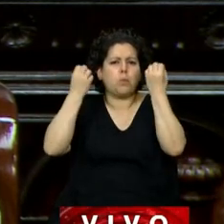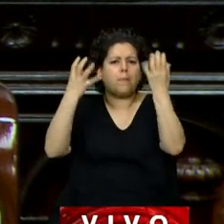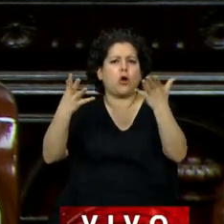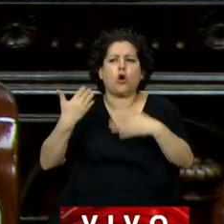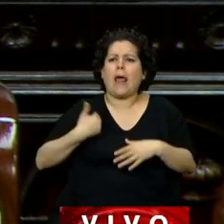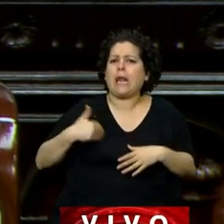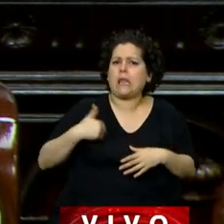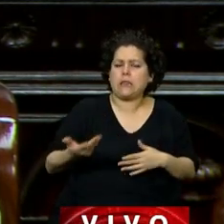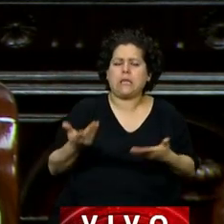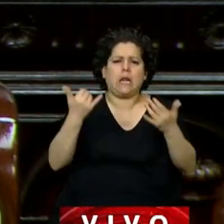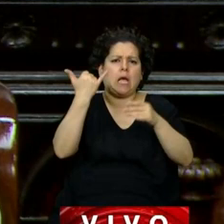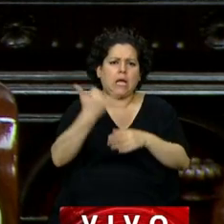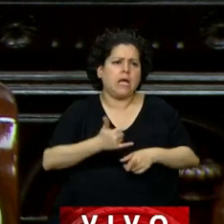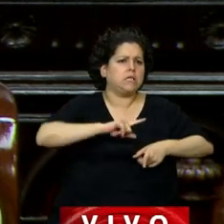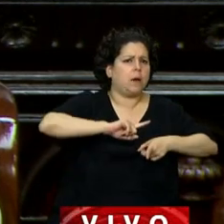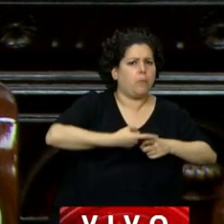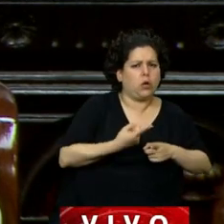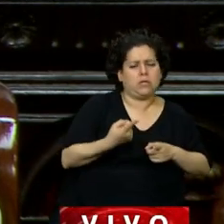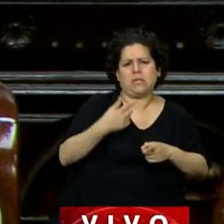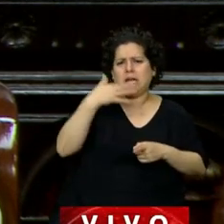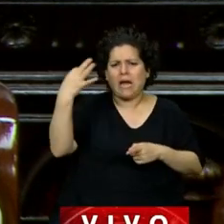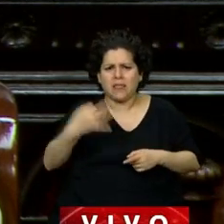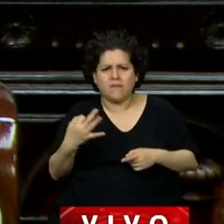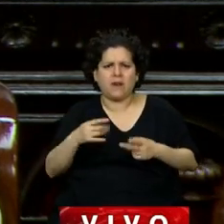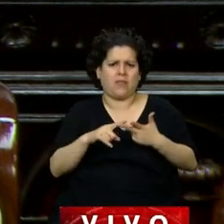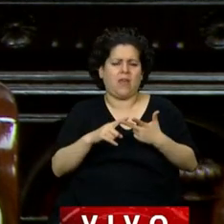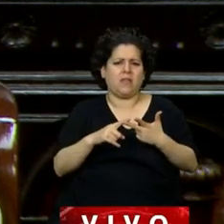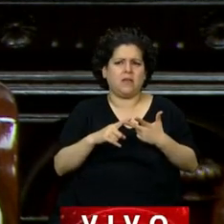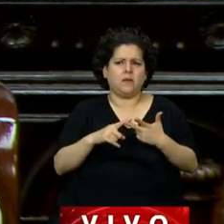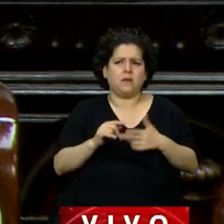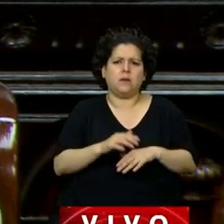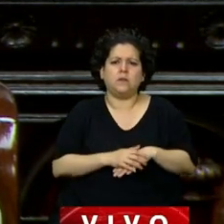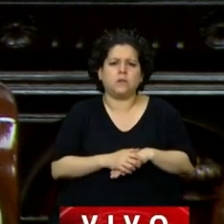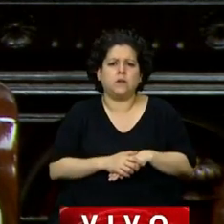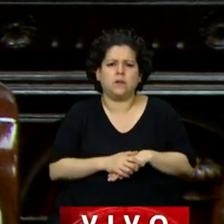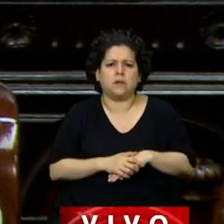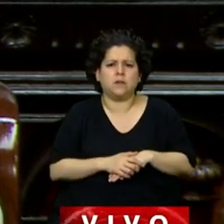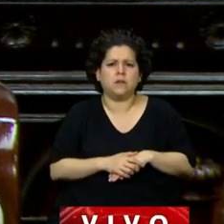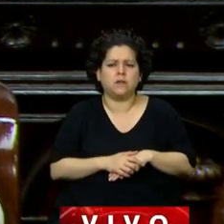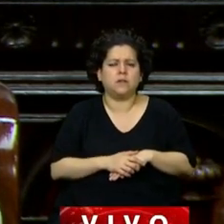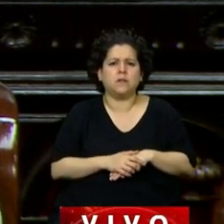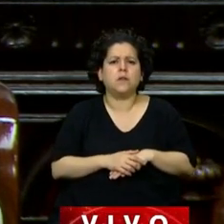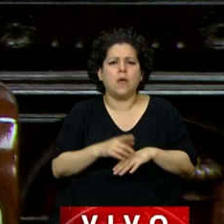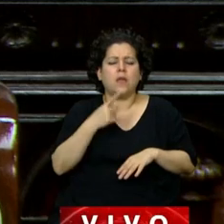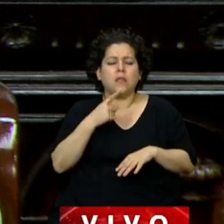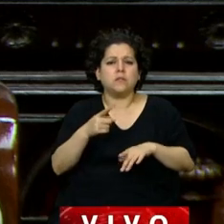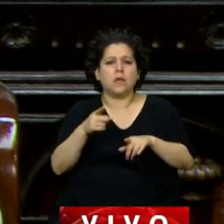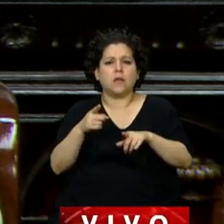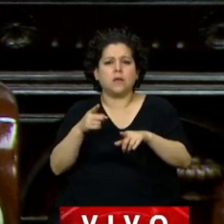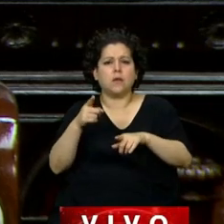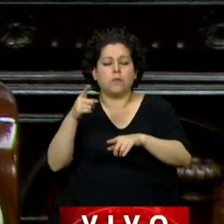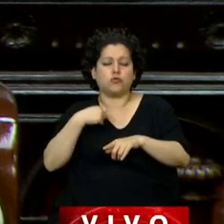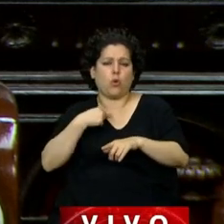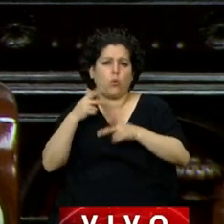una Argentina con políticas que de verdad transformen la calidad de vida de los vecinos y vecinas. Mire, voy a hablar sobre Mendoza,